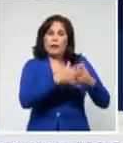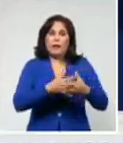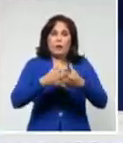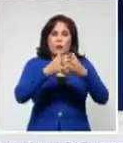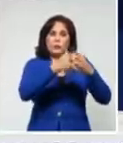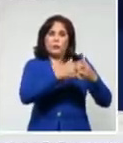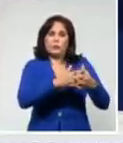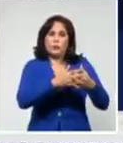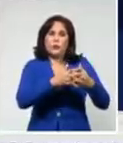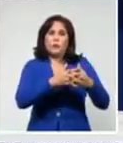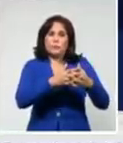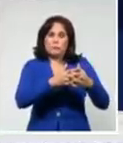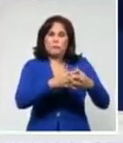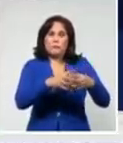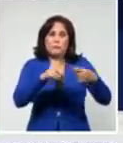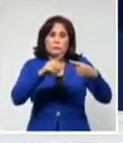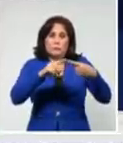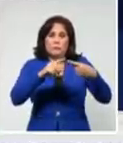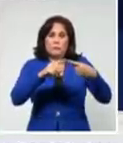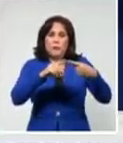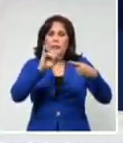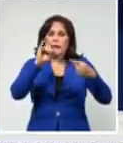de Norteamérica con